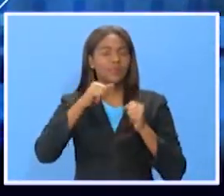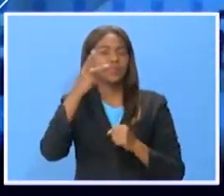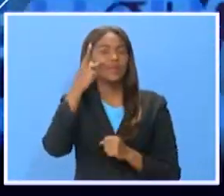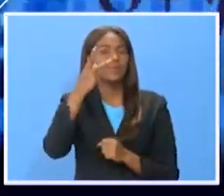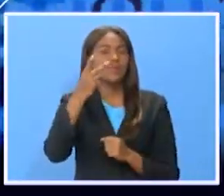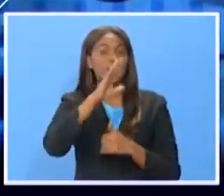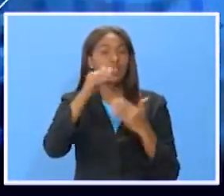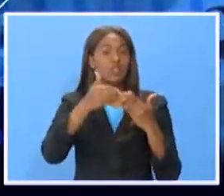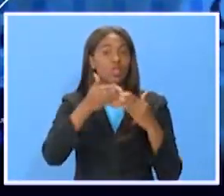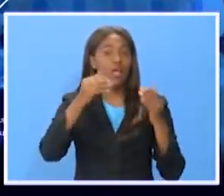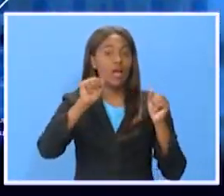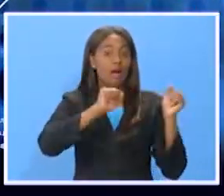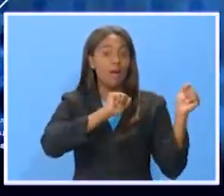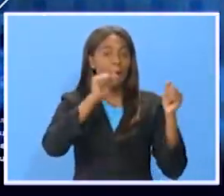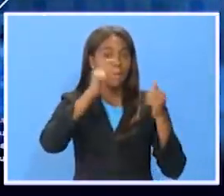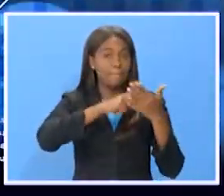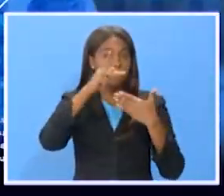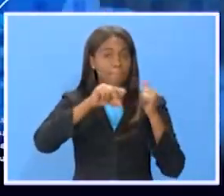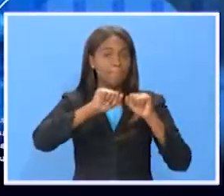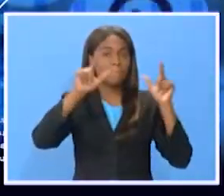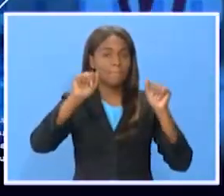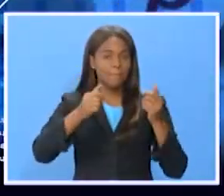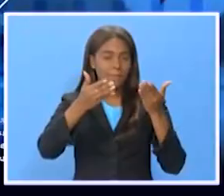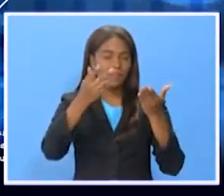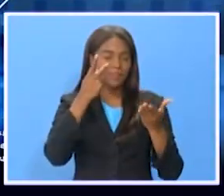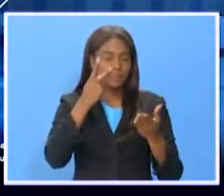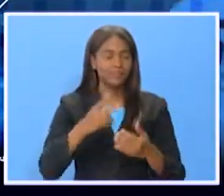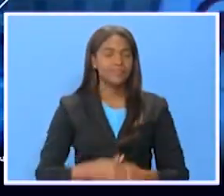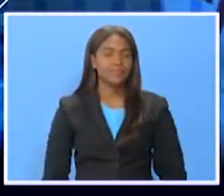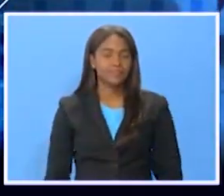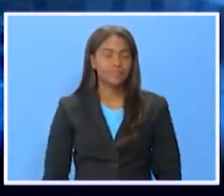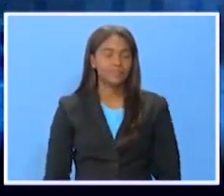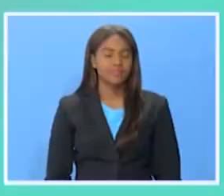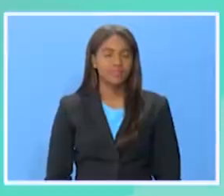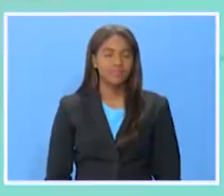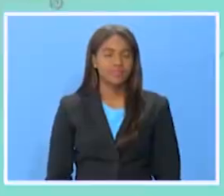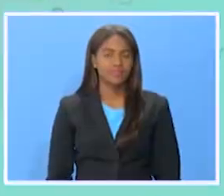para que vean nuestra programación en directo. Ya regresamos.